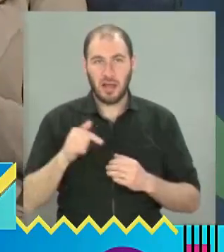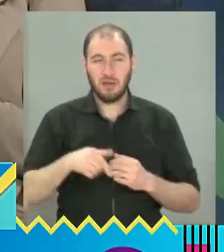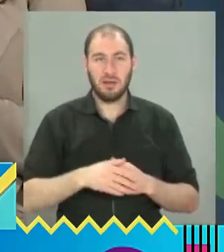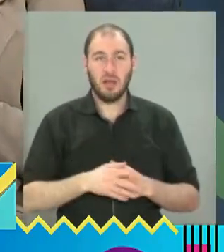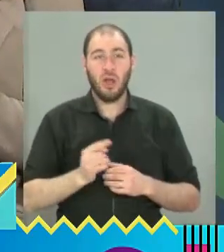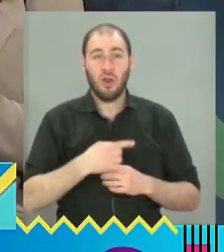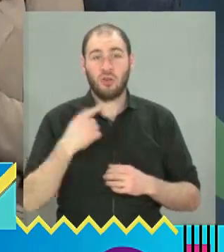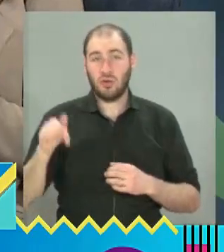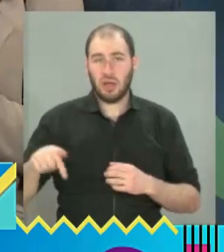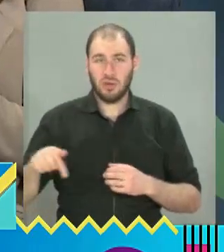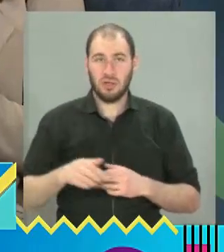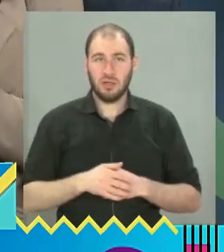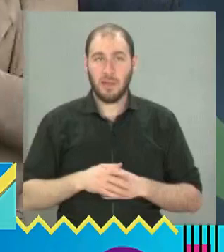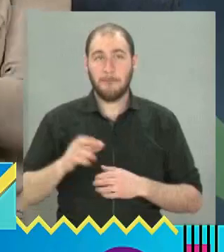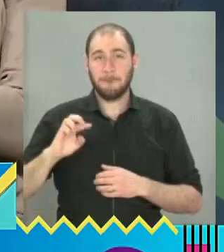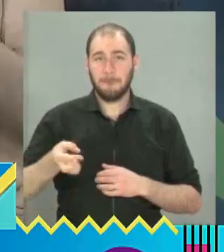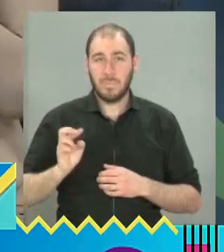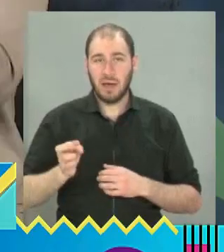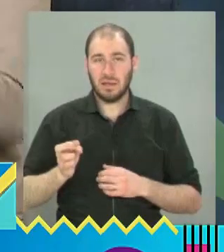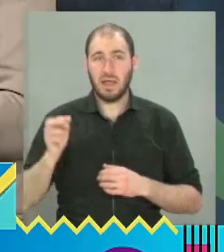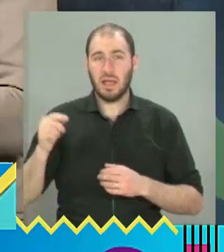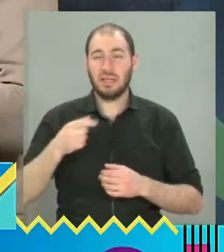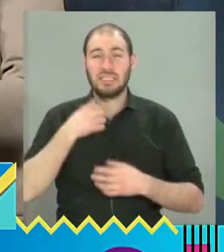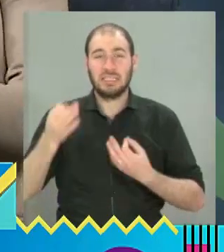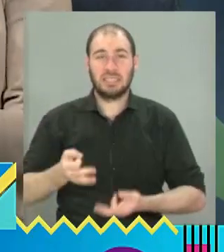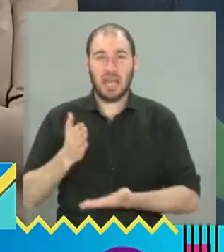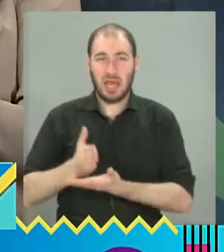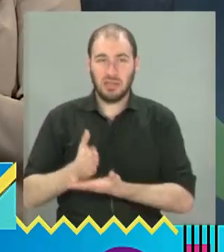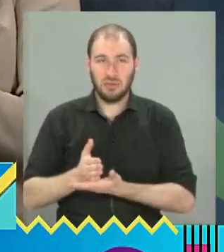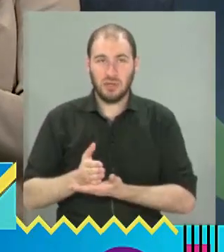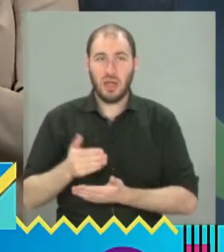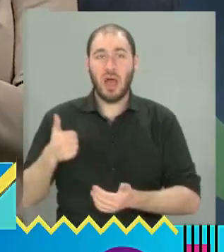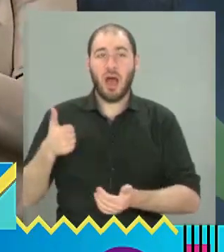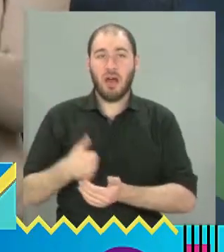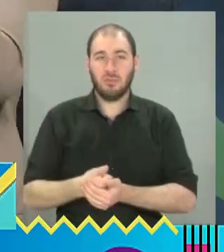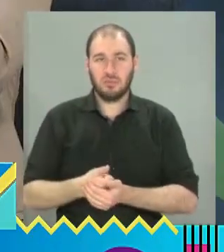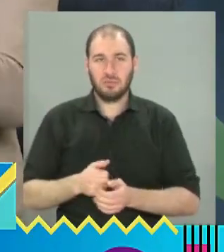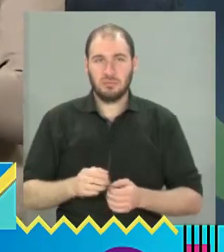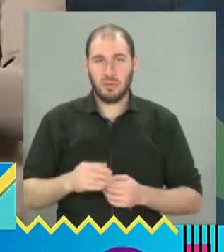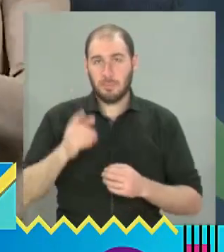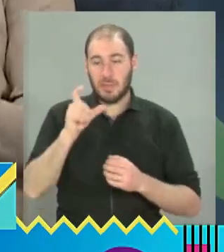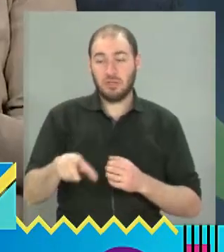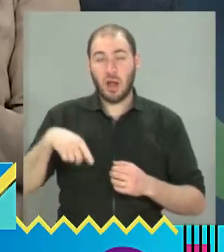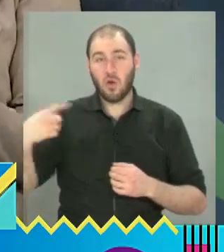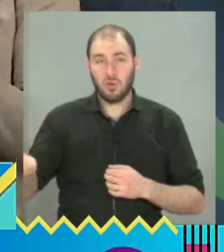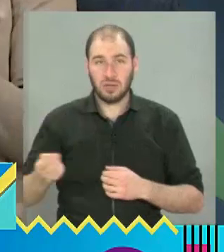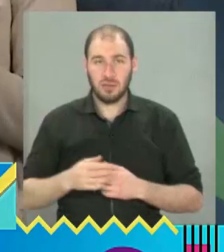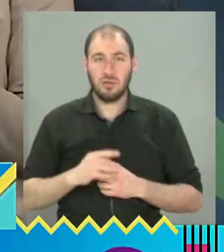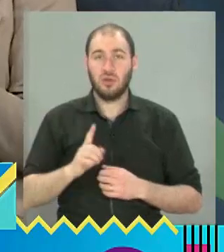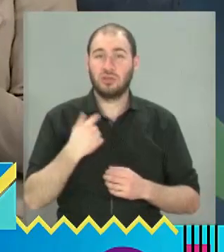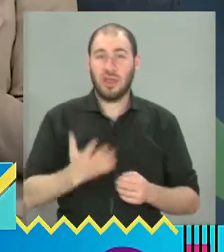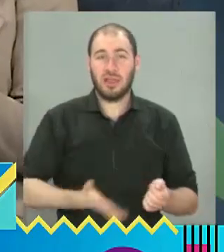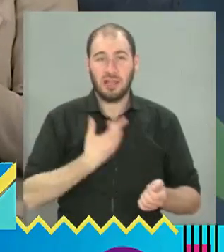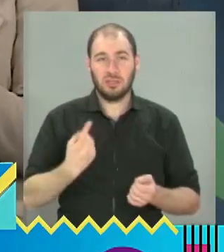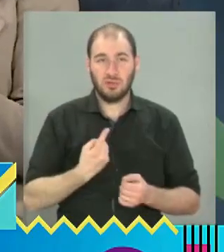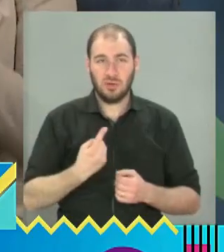De hecho, nosotros en estos casos, como los padres se constituyen como garantes de derechos y es un abuso de un tercero, nosotros desde la dirección